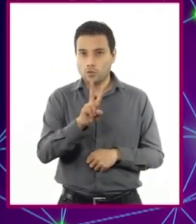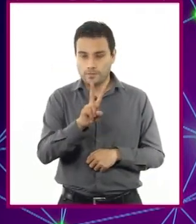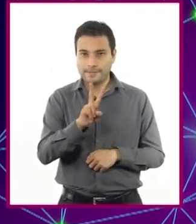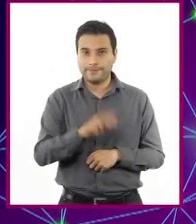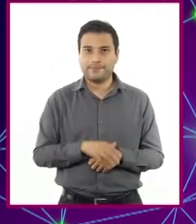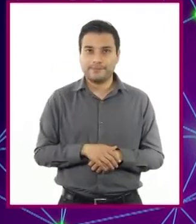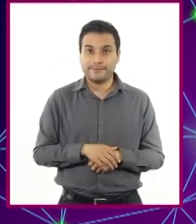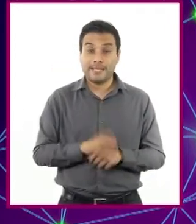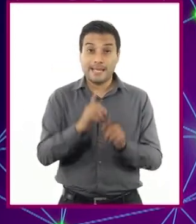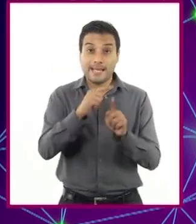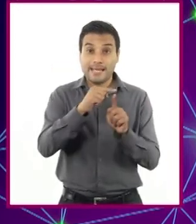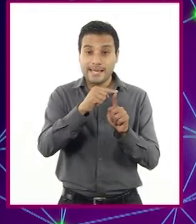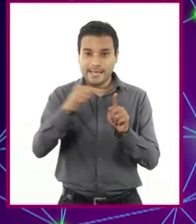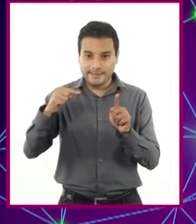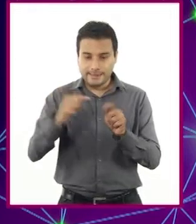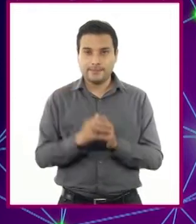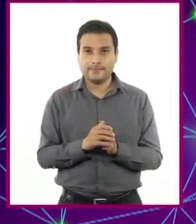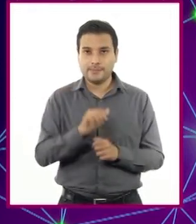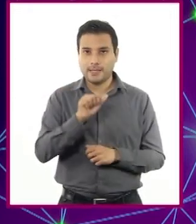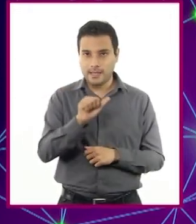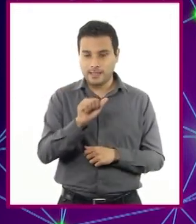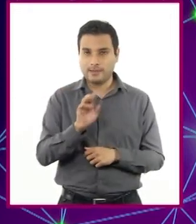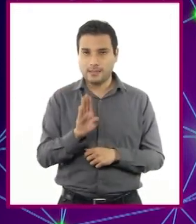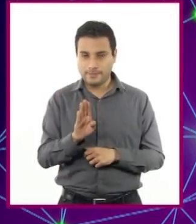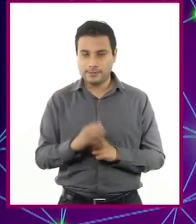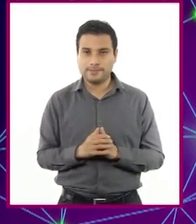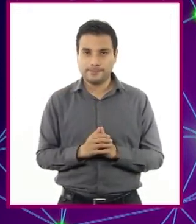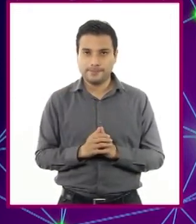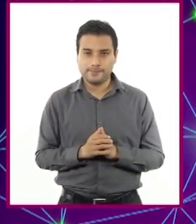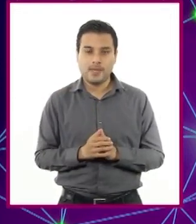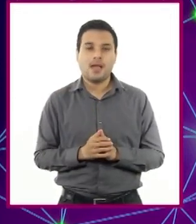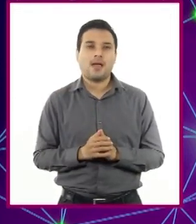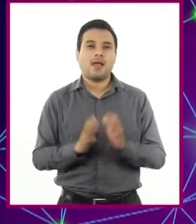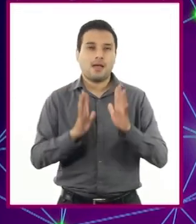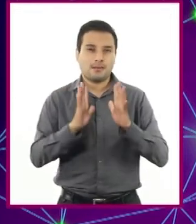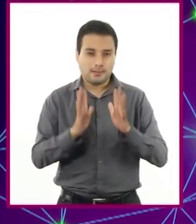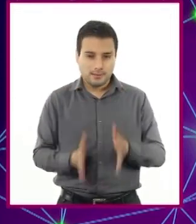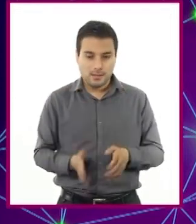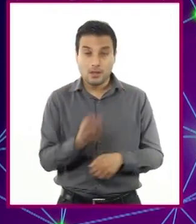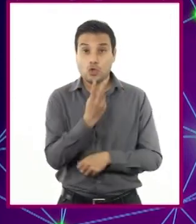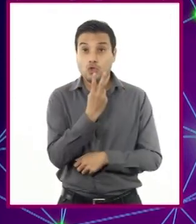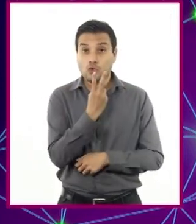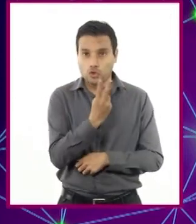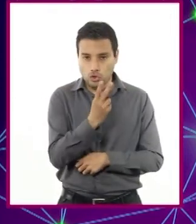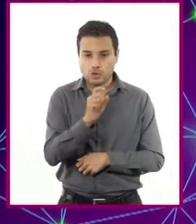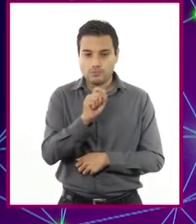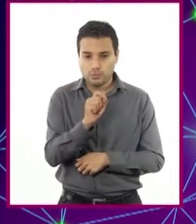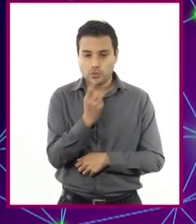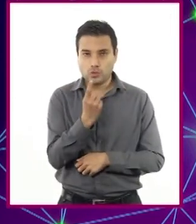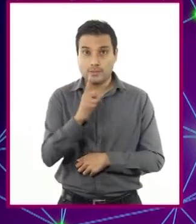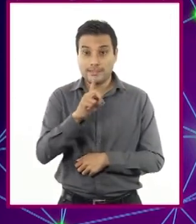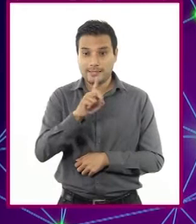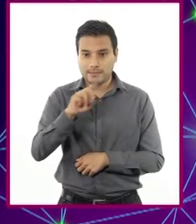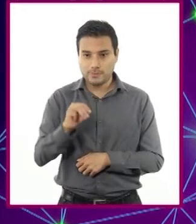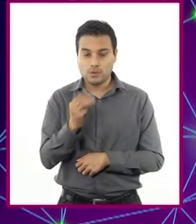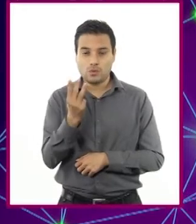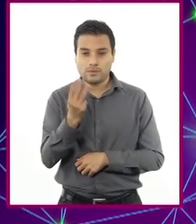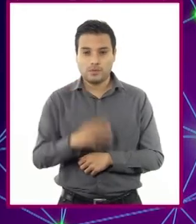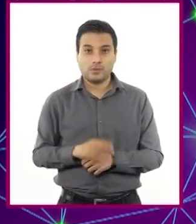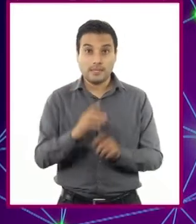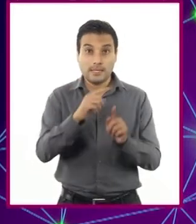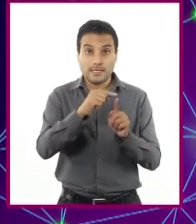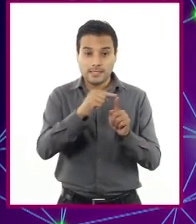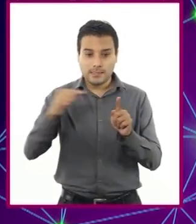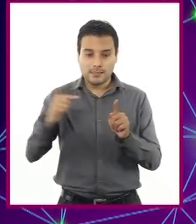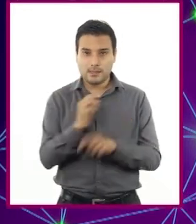entre el área de la base. De esta forma, 2.1 decímetros cúbicos entre